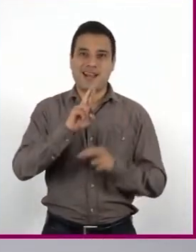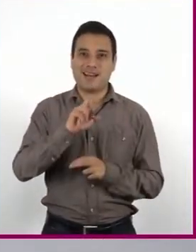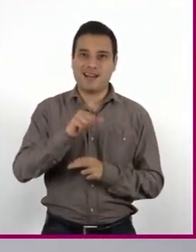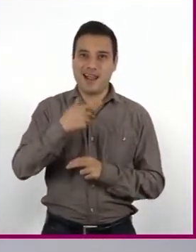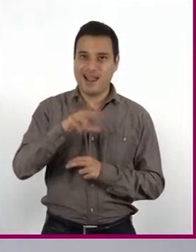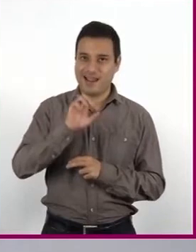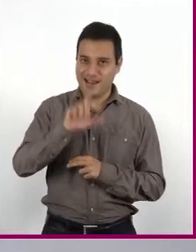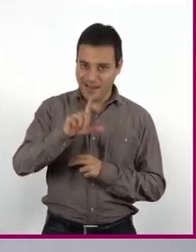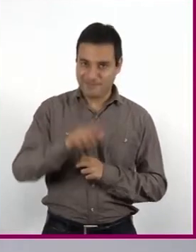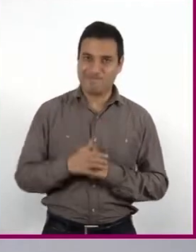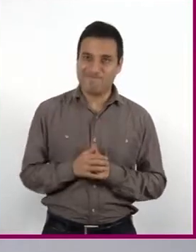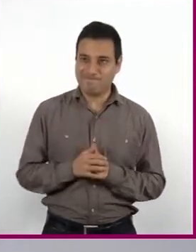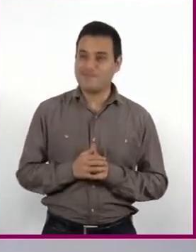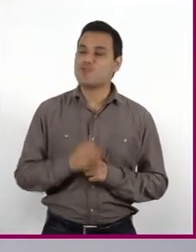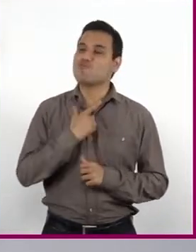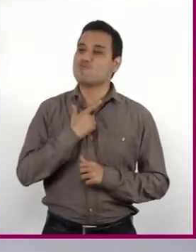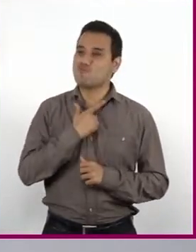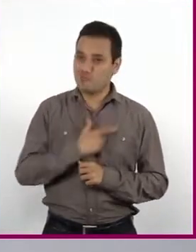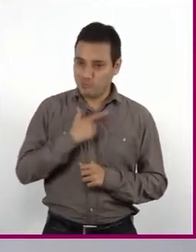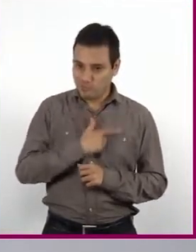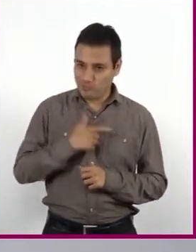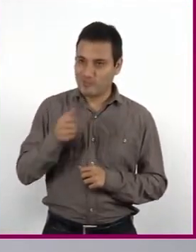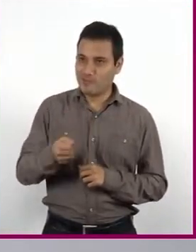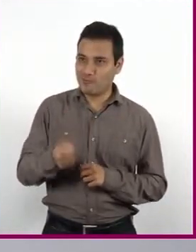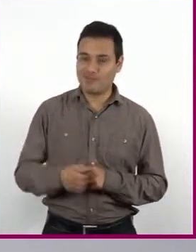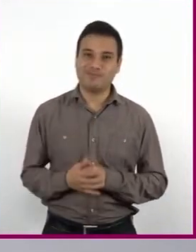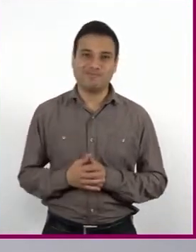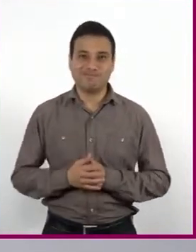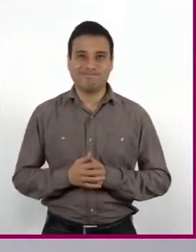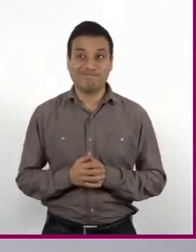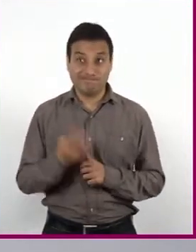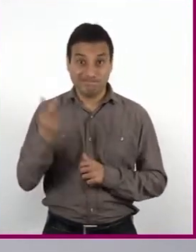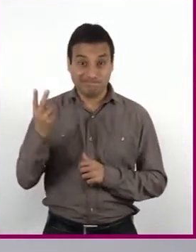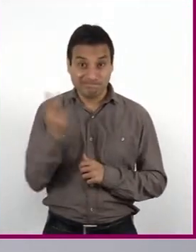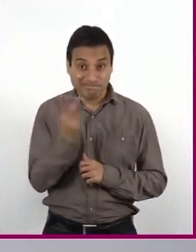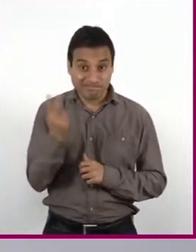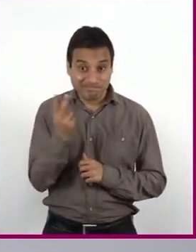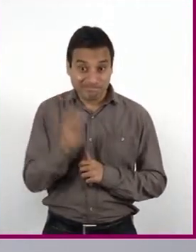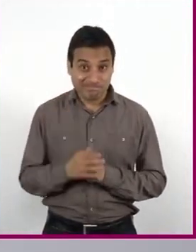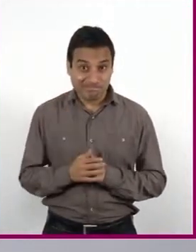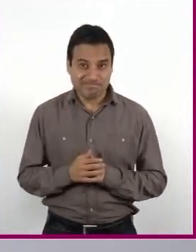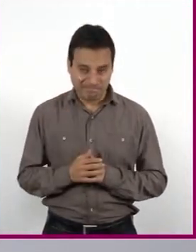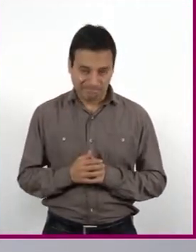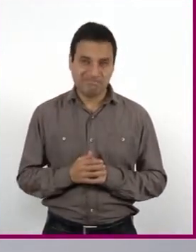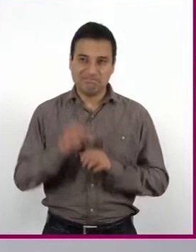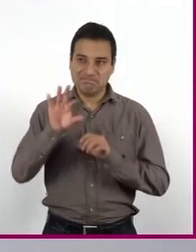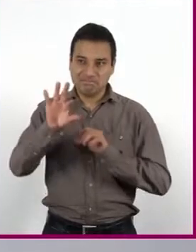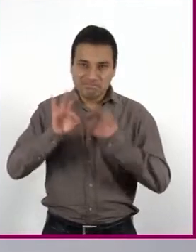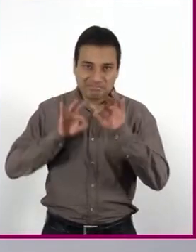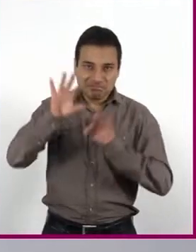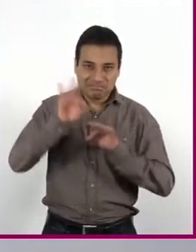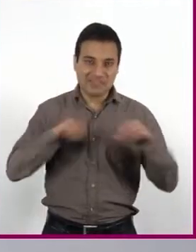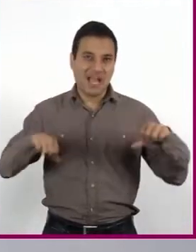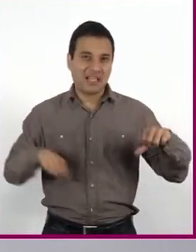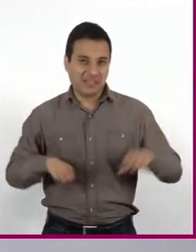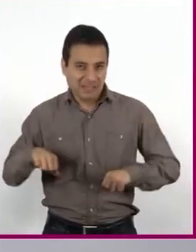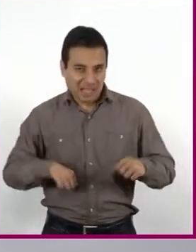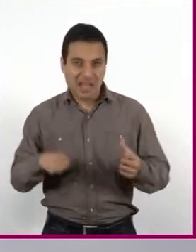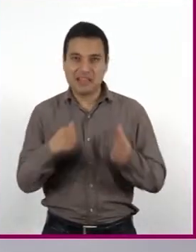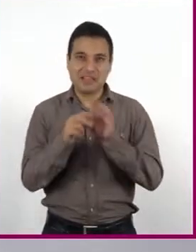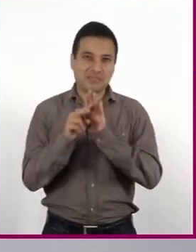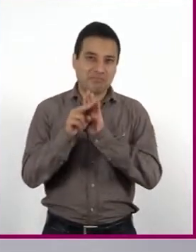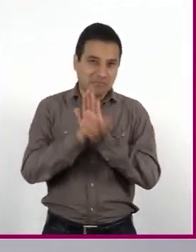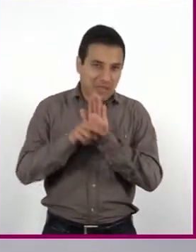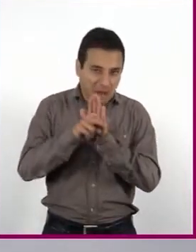Bernabé Ramos, a quien me da mucho gusto saludar. Ambos seleccionamos un conjunto de actividades audiovisuales